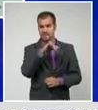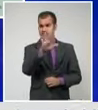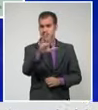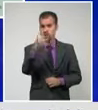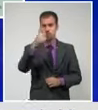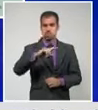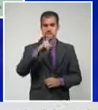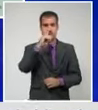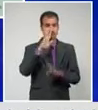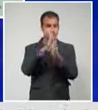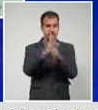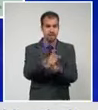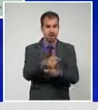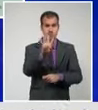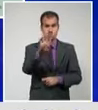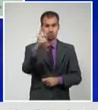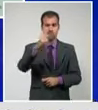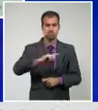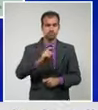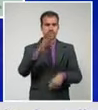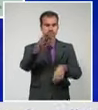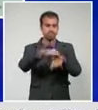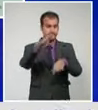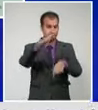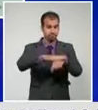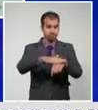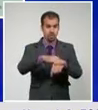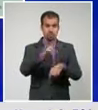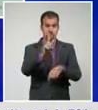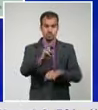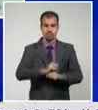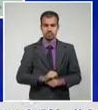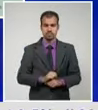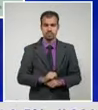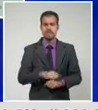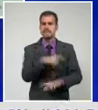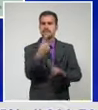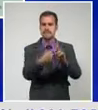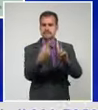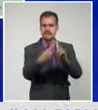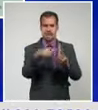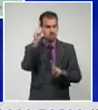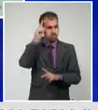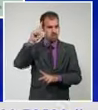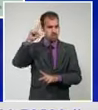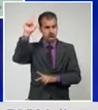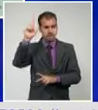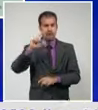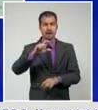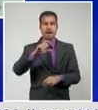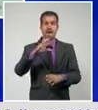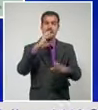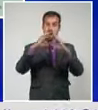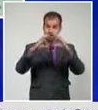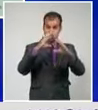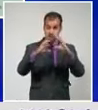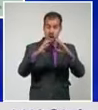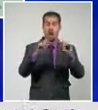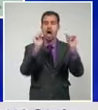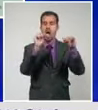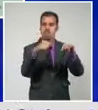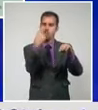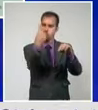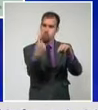en Río Cauto 2, y en Yara, Bueyarriba y Cauto Cristo, un caso